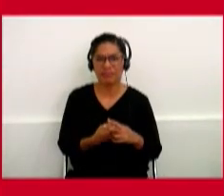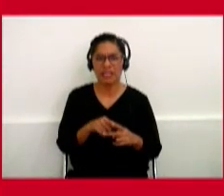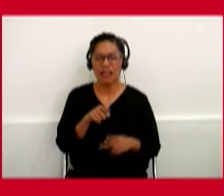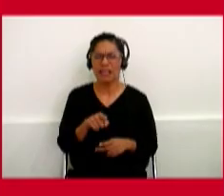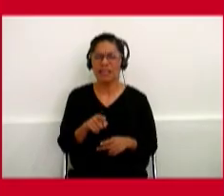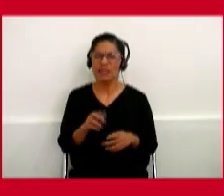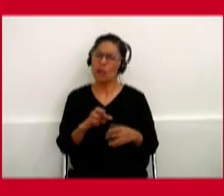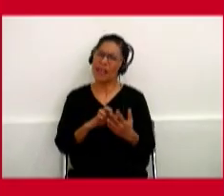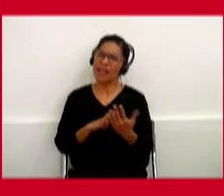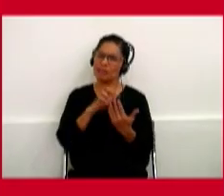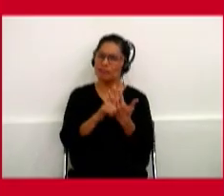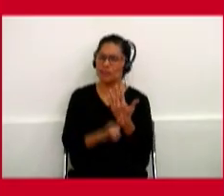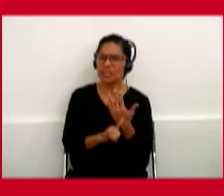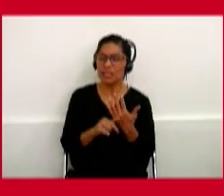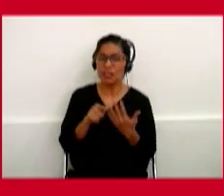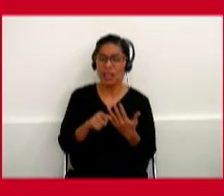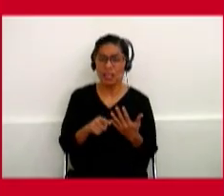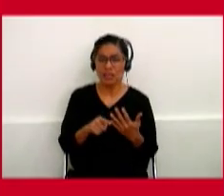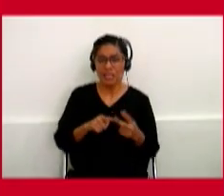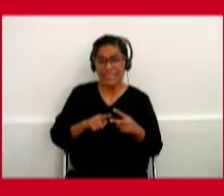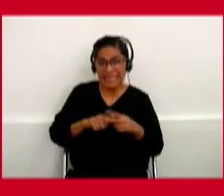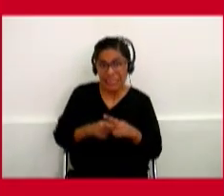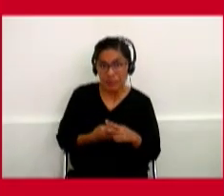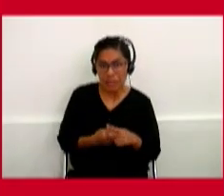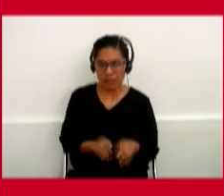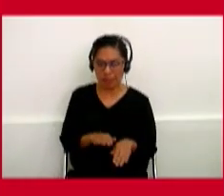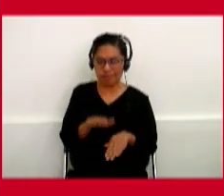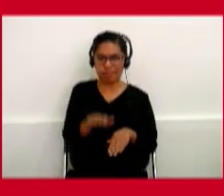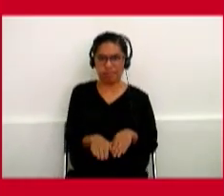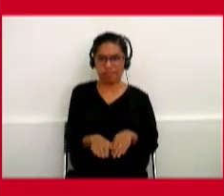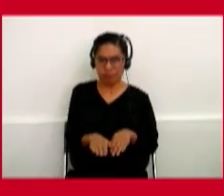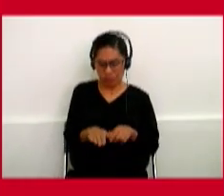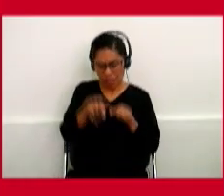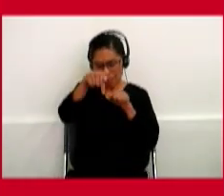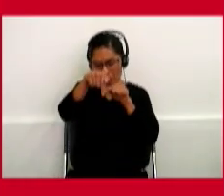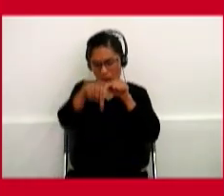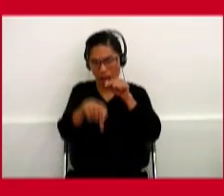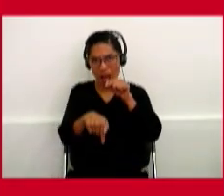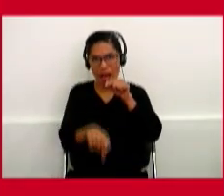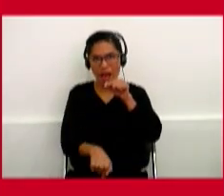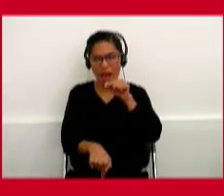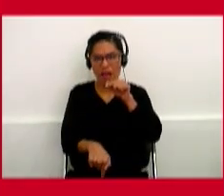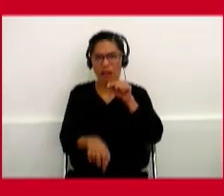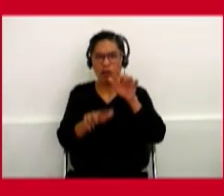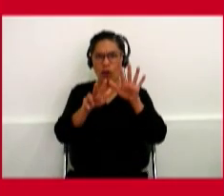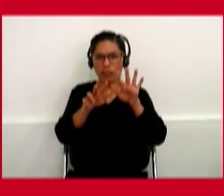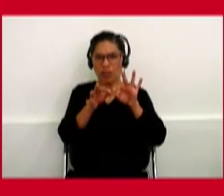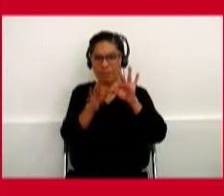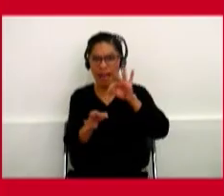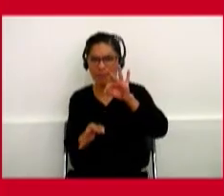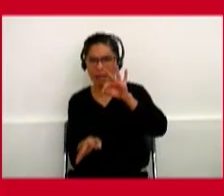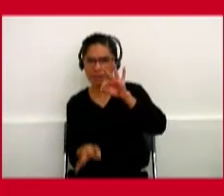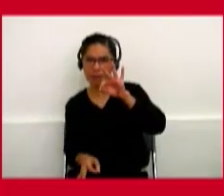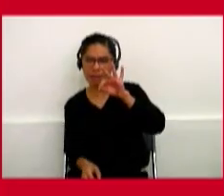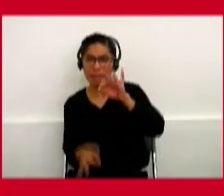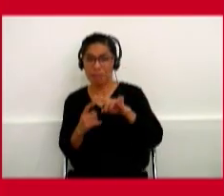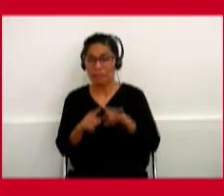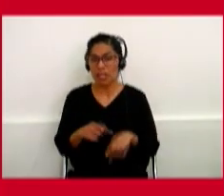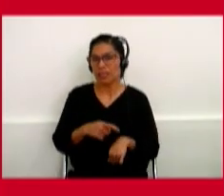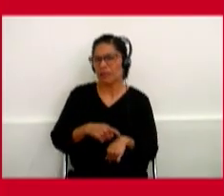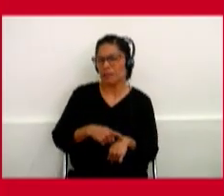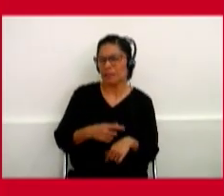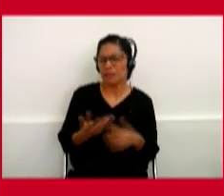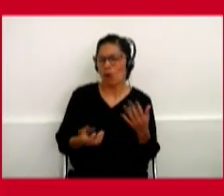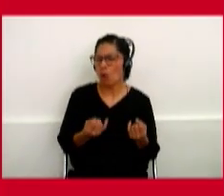proyecto nace en lograr el avance de 8 metros, pero necesitábamos estimar los